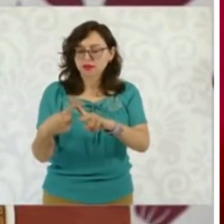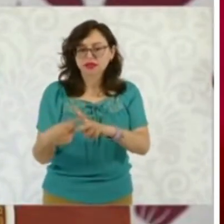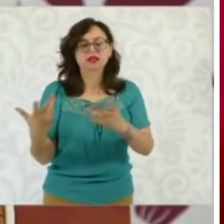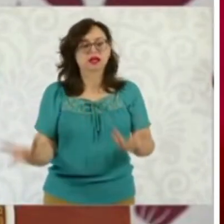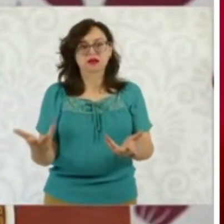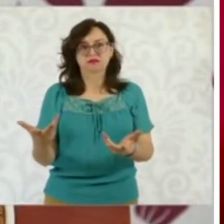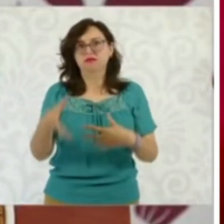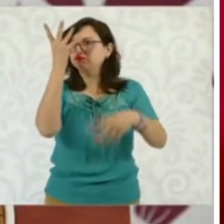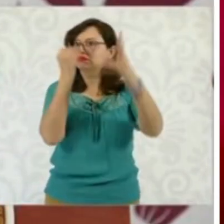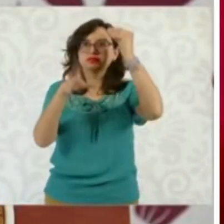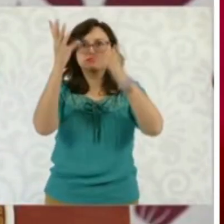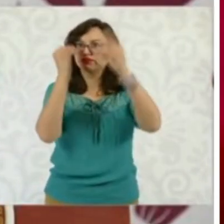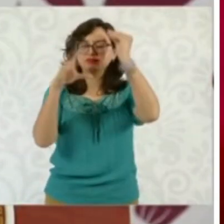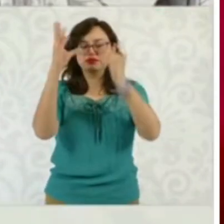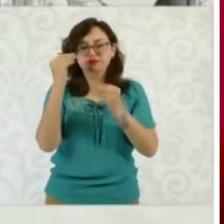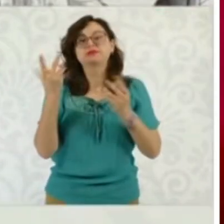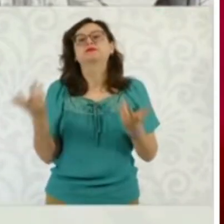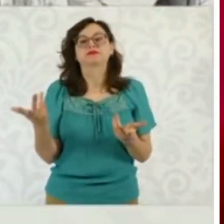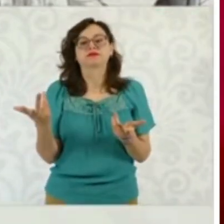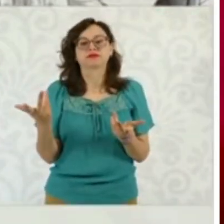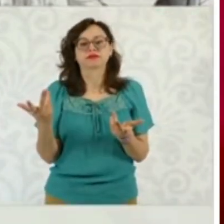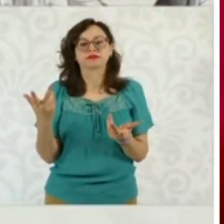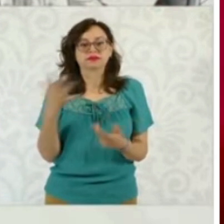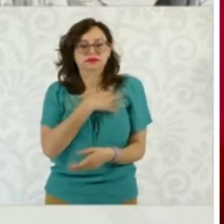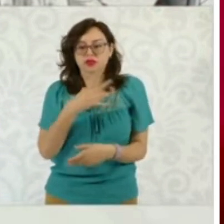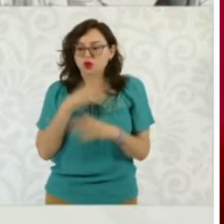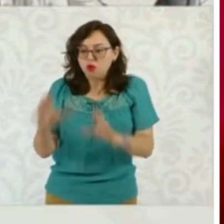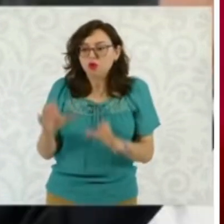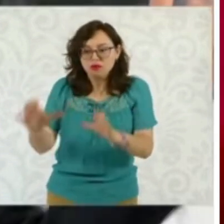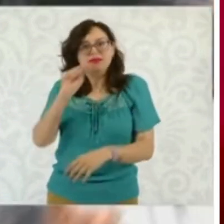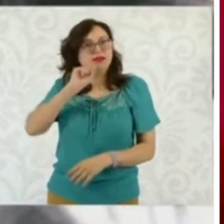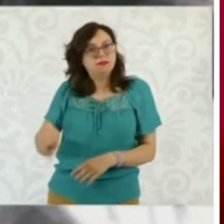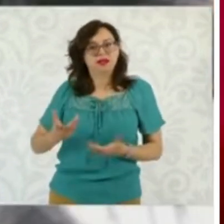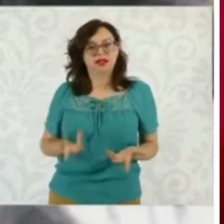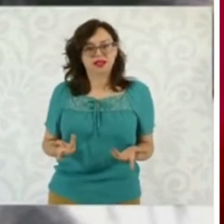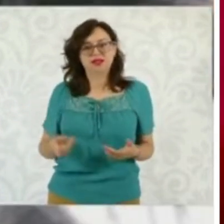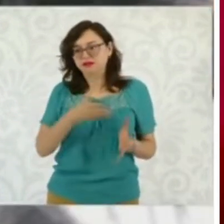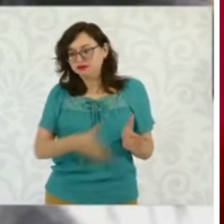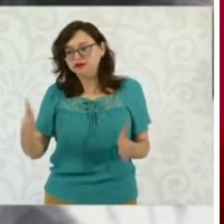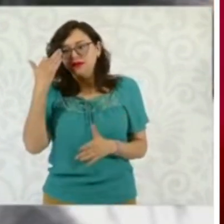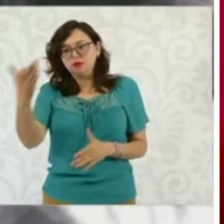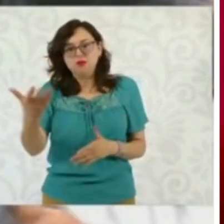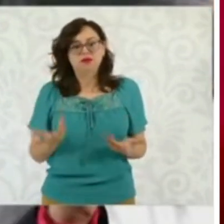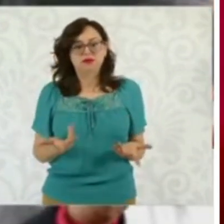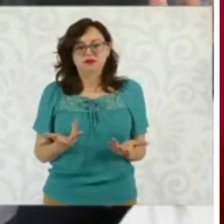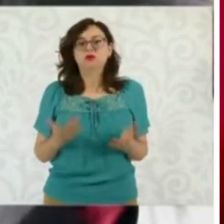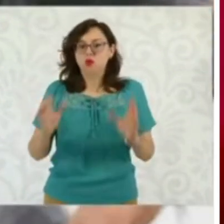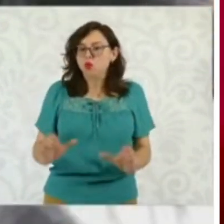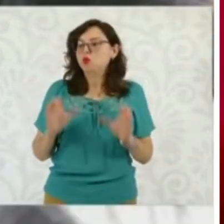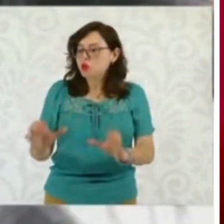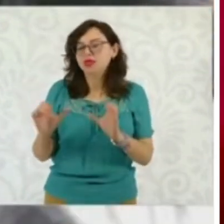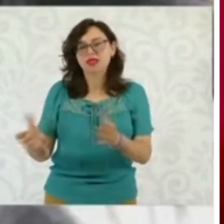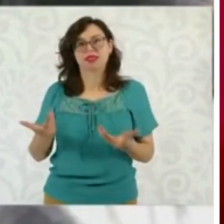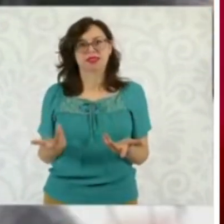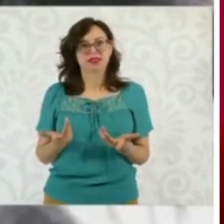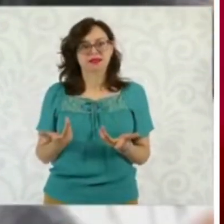que aprendemos en la escuela, pues de alguna manera cuidan a nuestros hijos durante las horas que están en la escuela. No, de alguna manera cuidan a nuestros